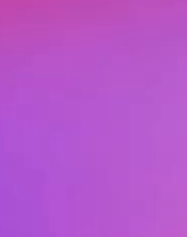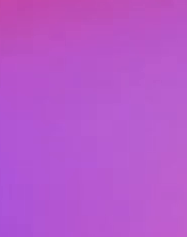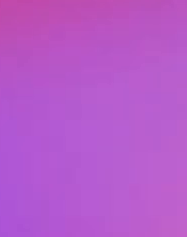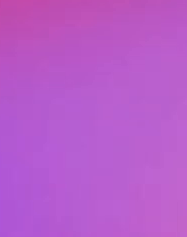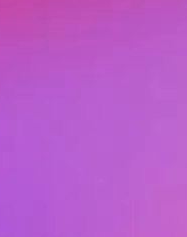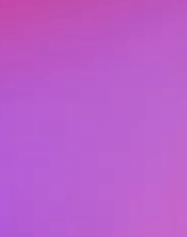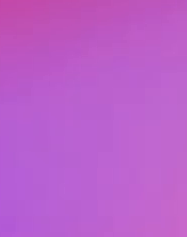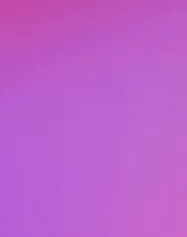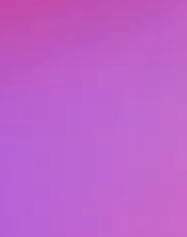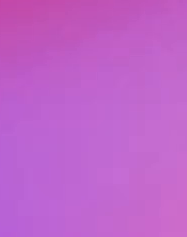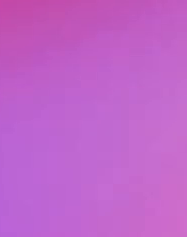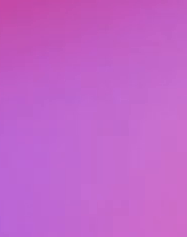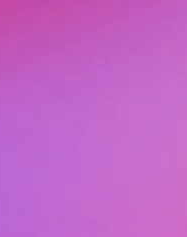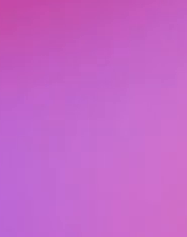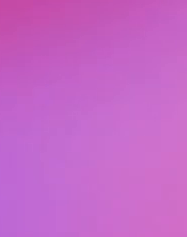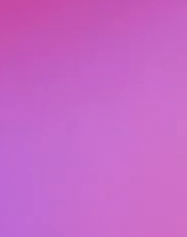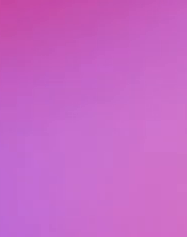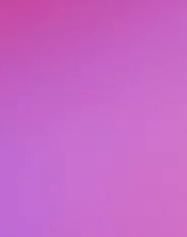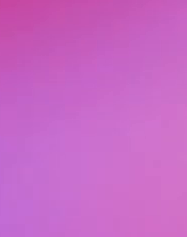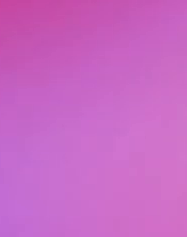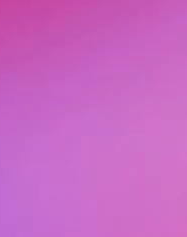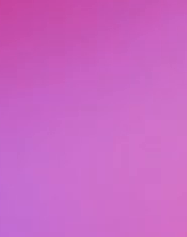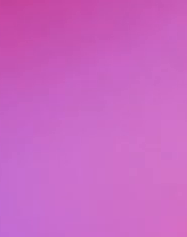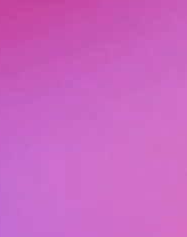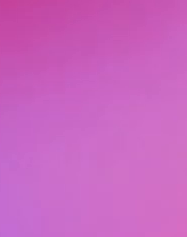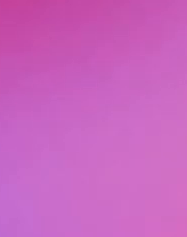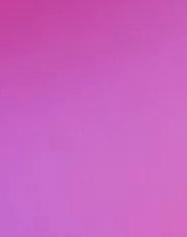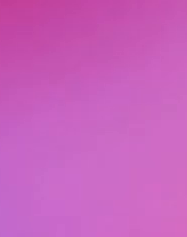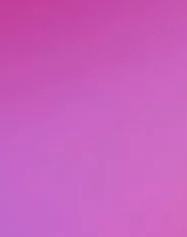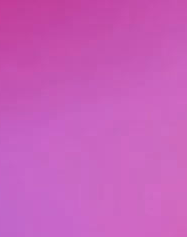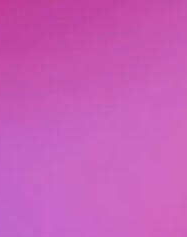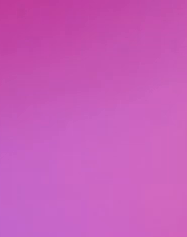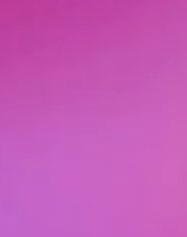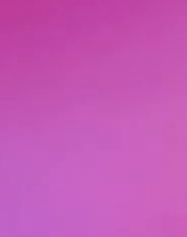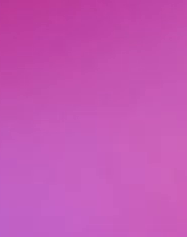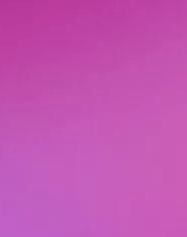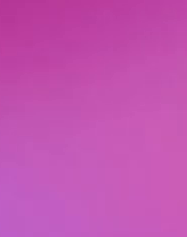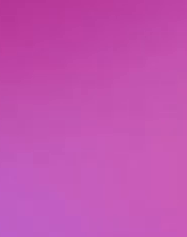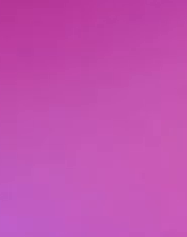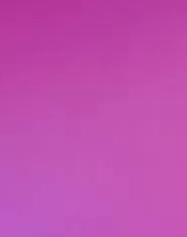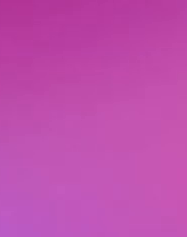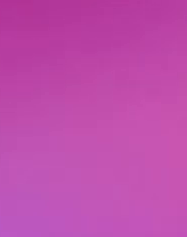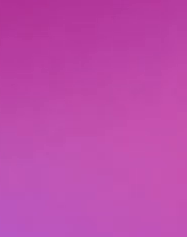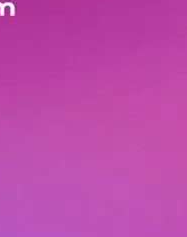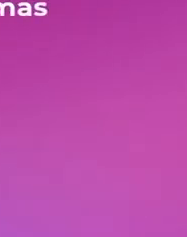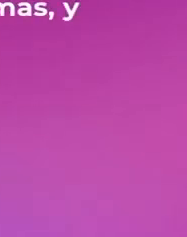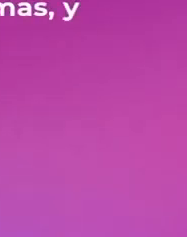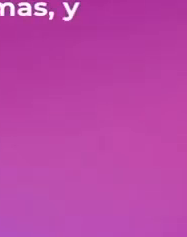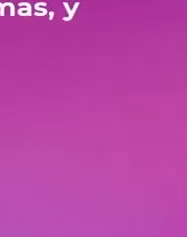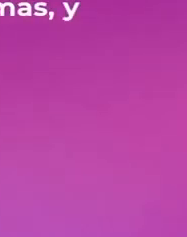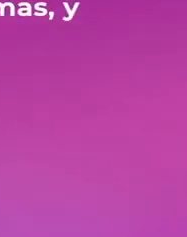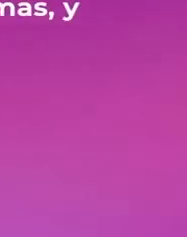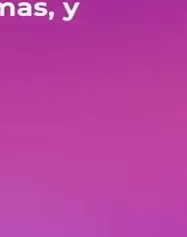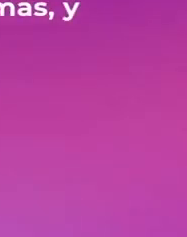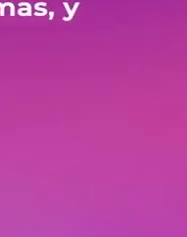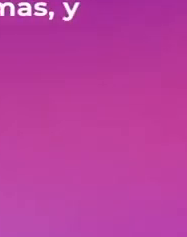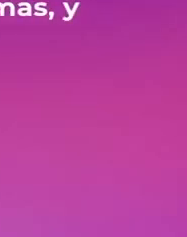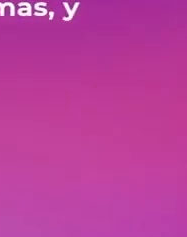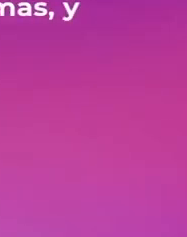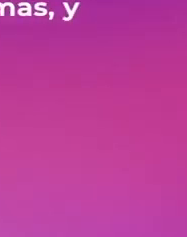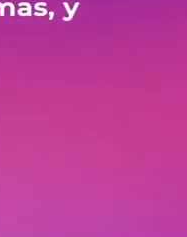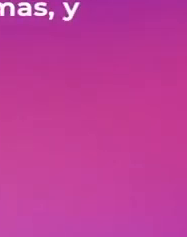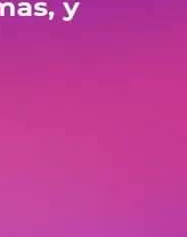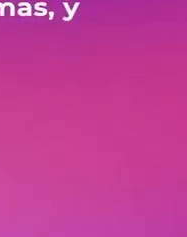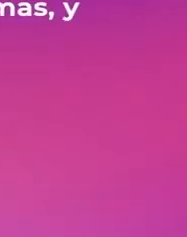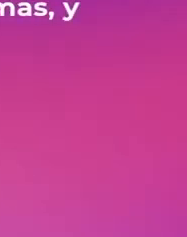cuentas con el sitio aprendeencasa.sep.gob.mx en donde podrás ver nuevamente los videos de los